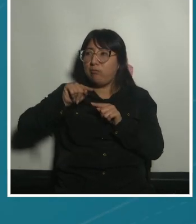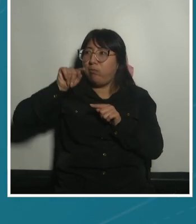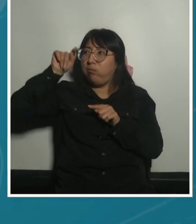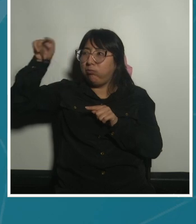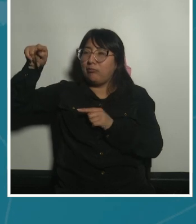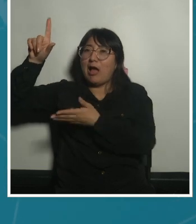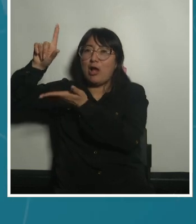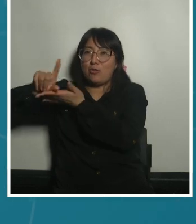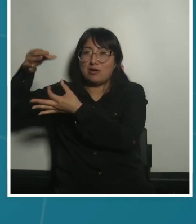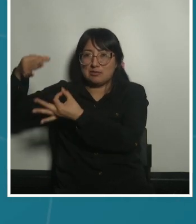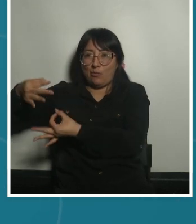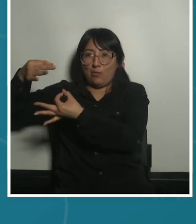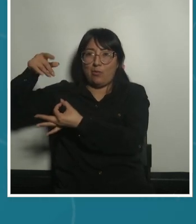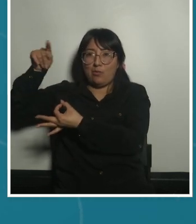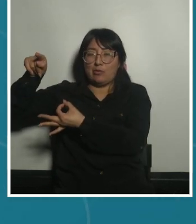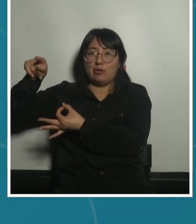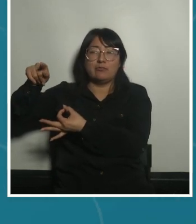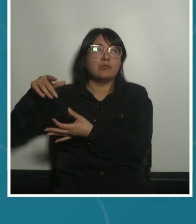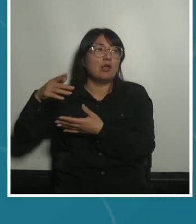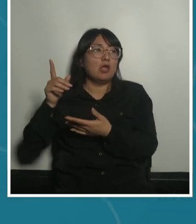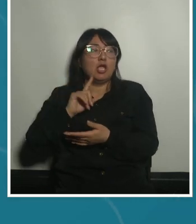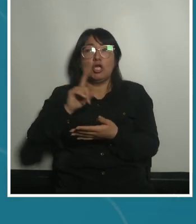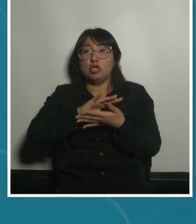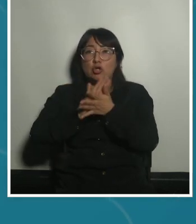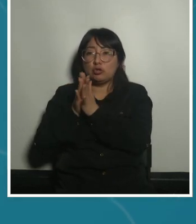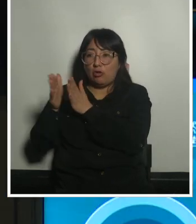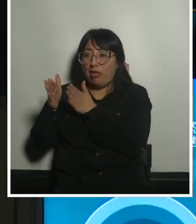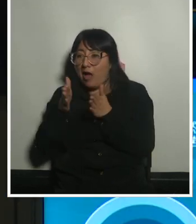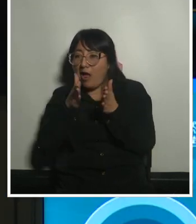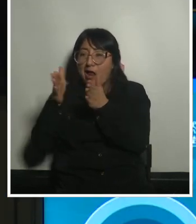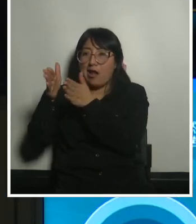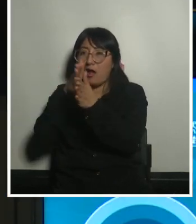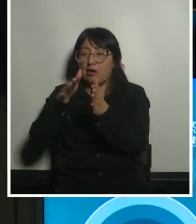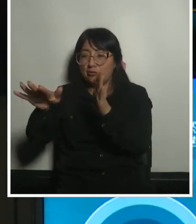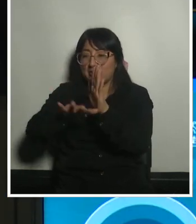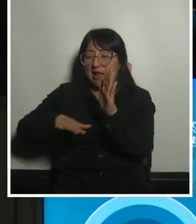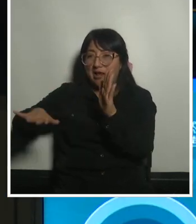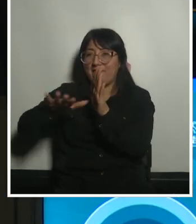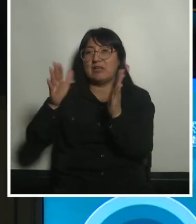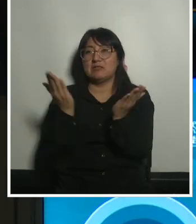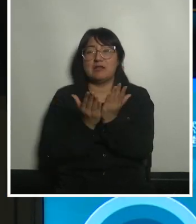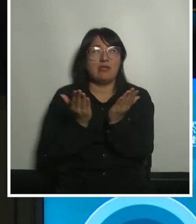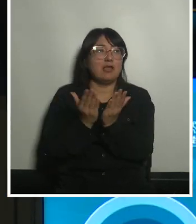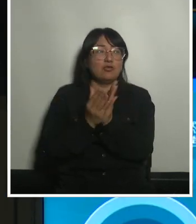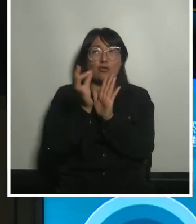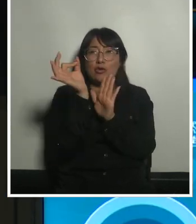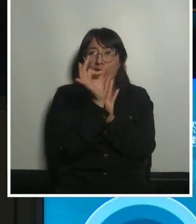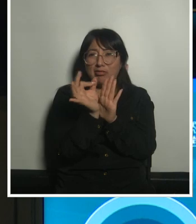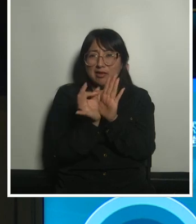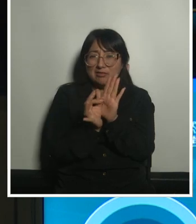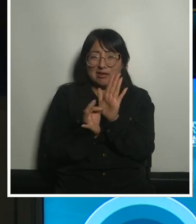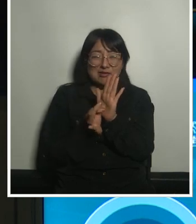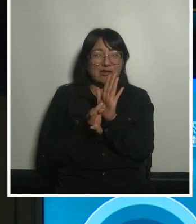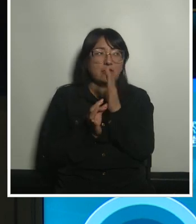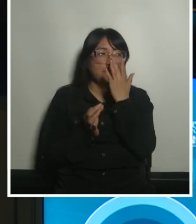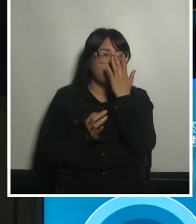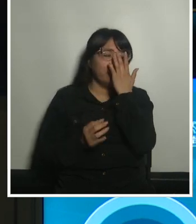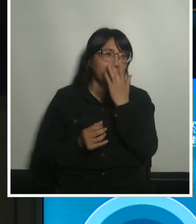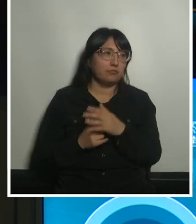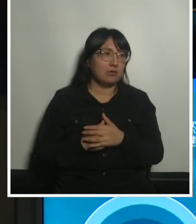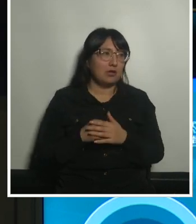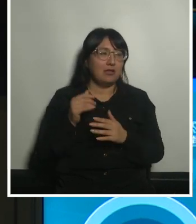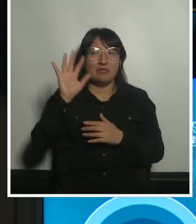llegar. Y no todas las rutas están hechas sobre la base de estudios detallados de